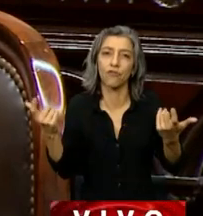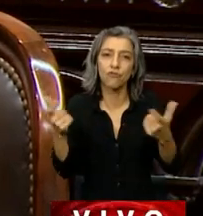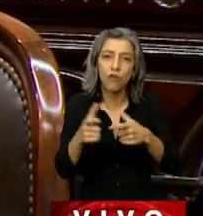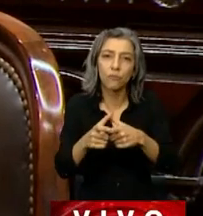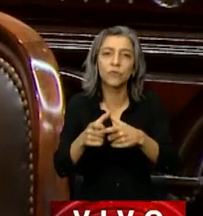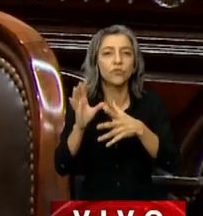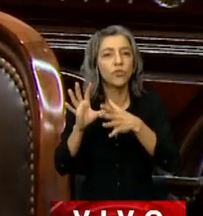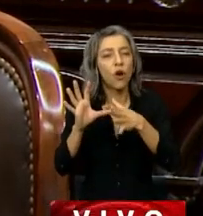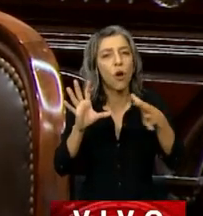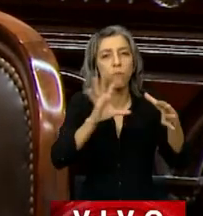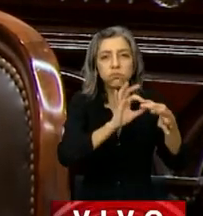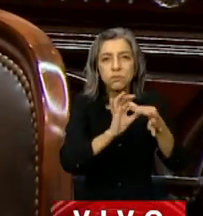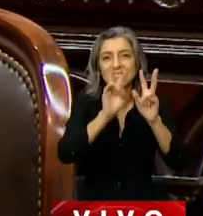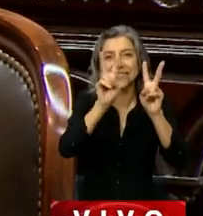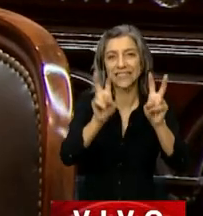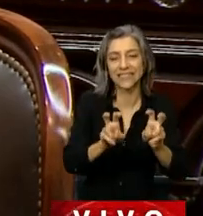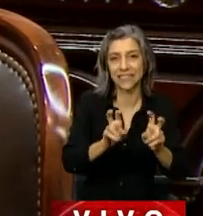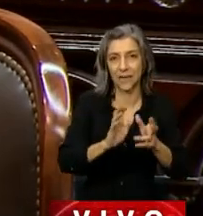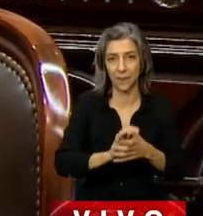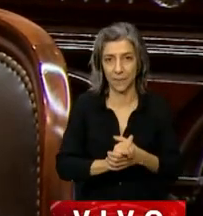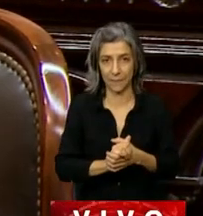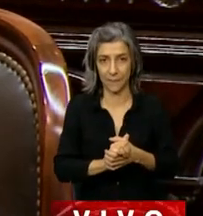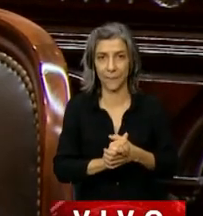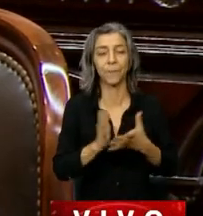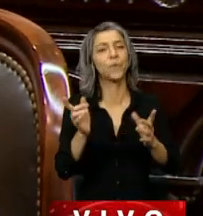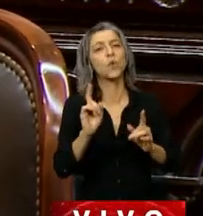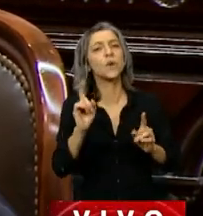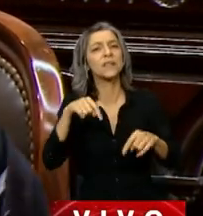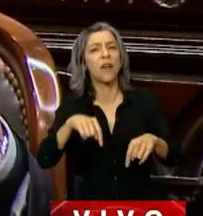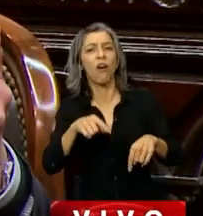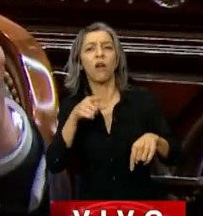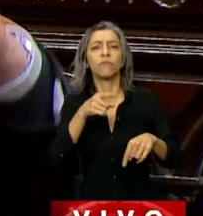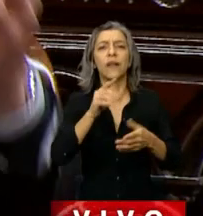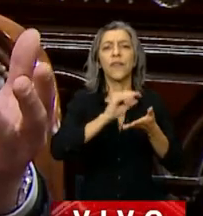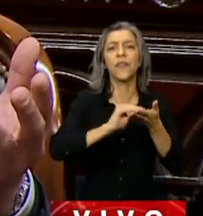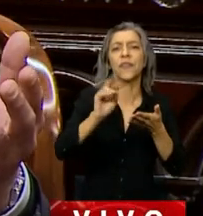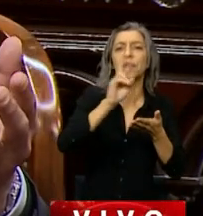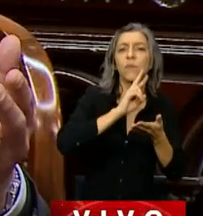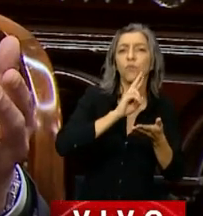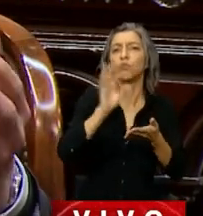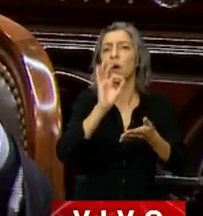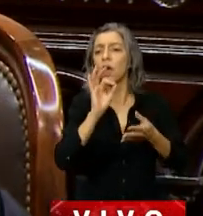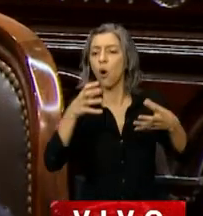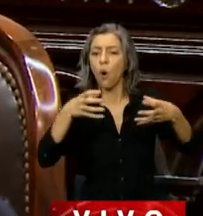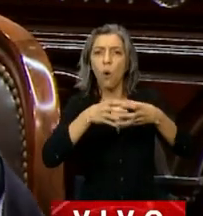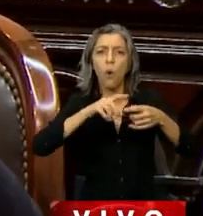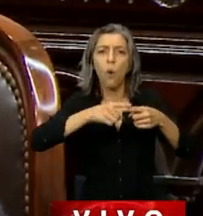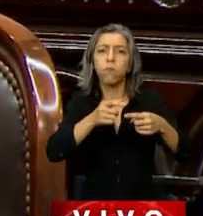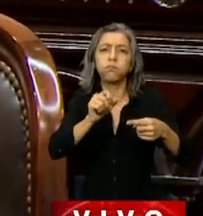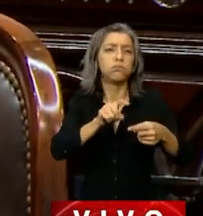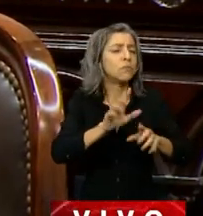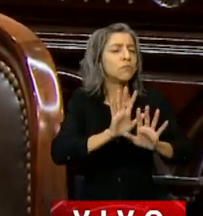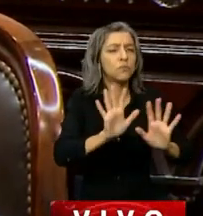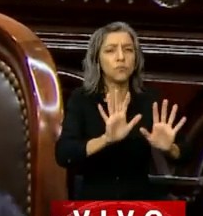se quiere, de un bloque, de una diputada, sino que es poder defendernos todos en términos de lo que